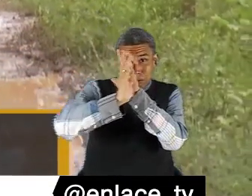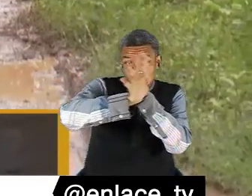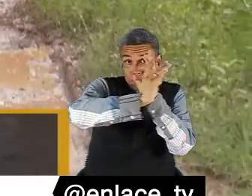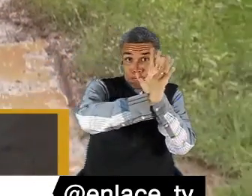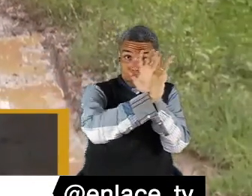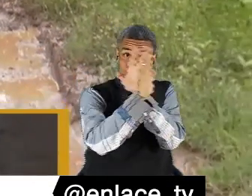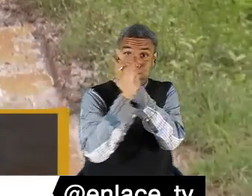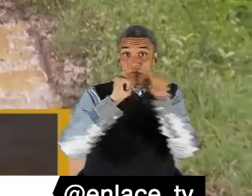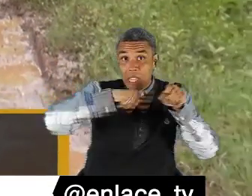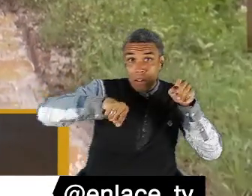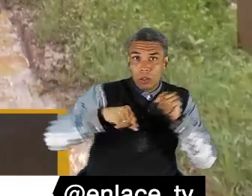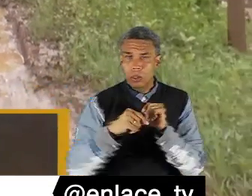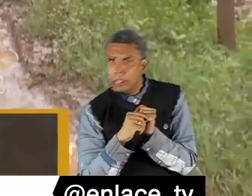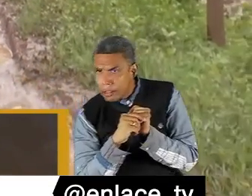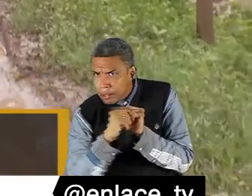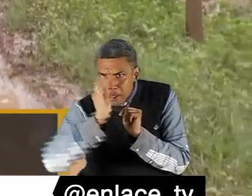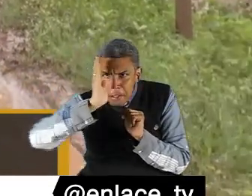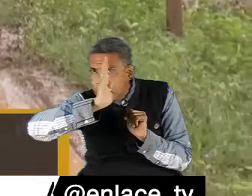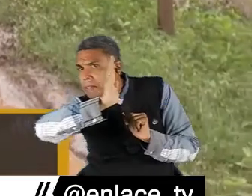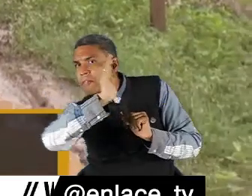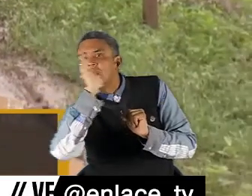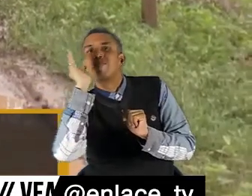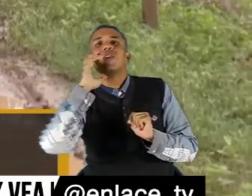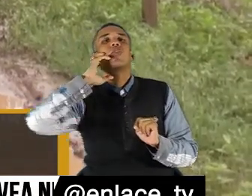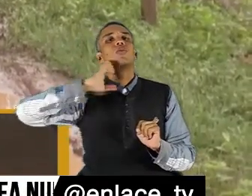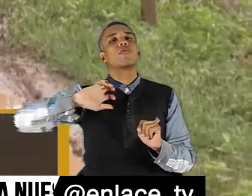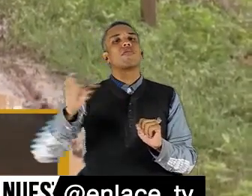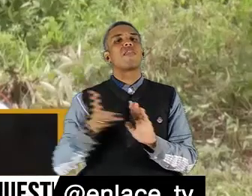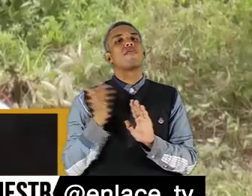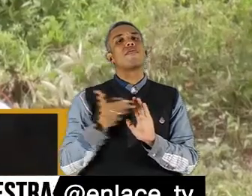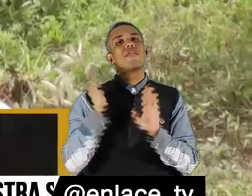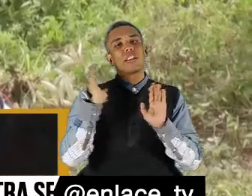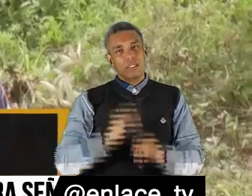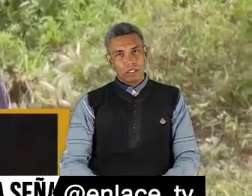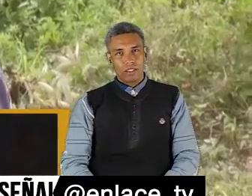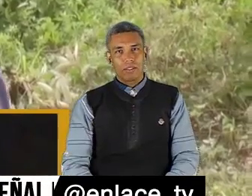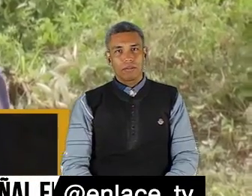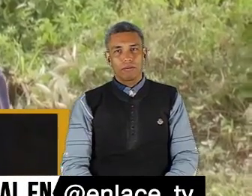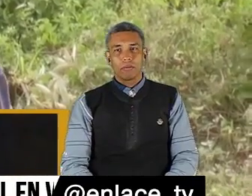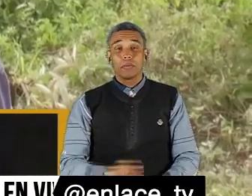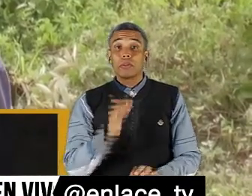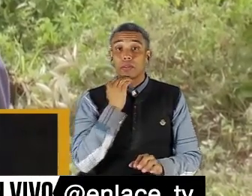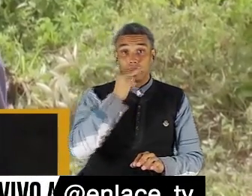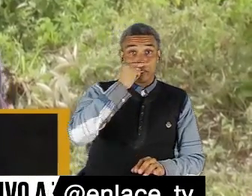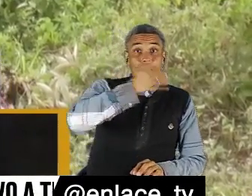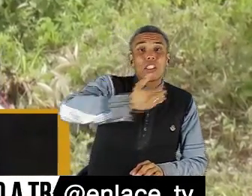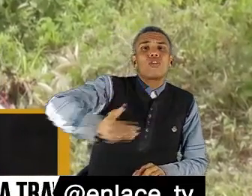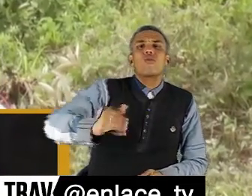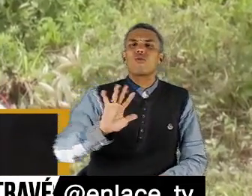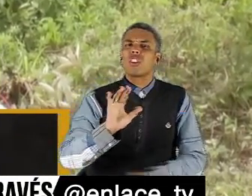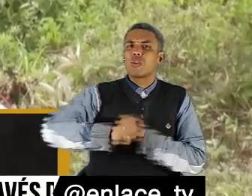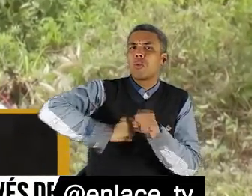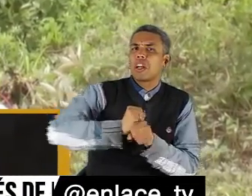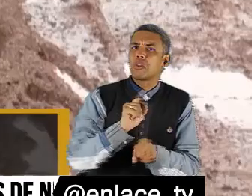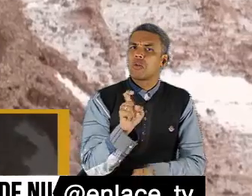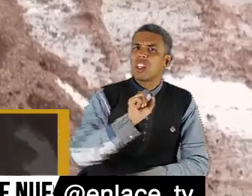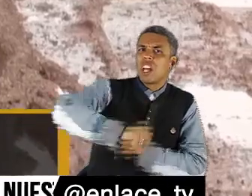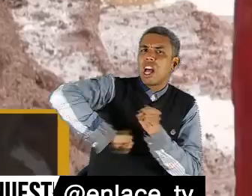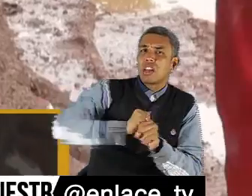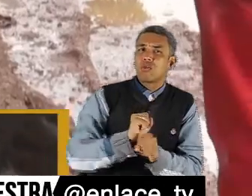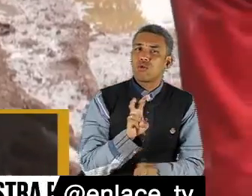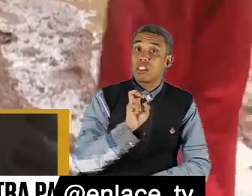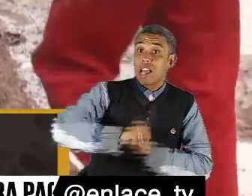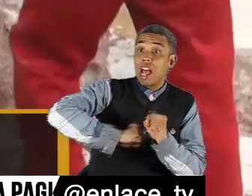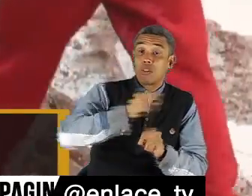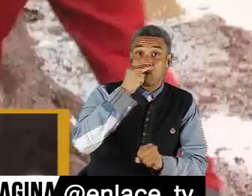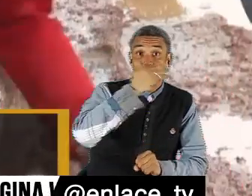lo poco del carreteable por donde salen y huyen los delincuentes. Los niños de 5, 6, 10 añitos andando por estas trochas es un